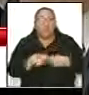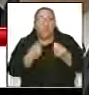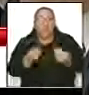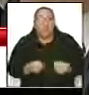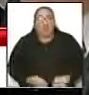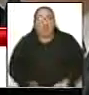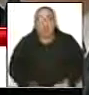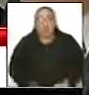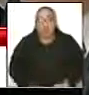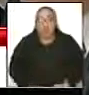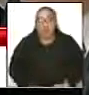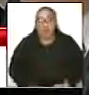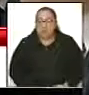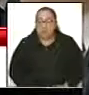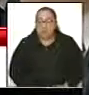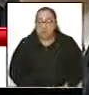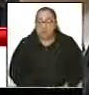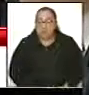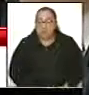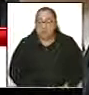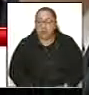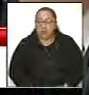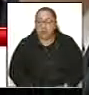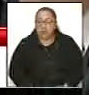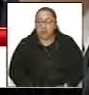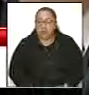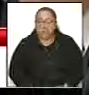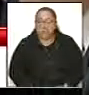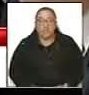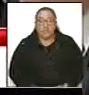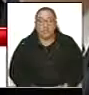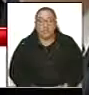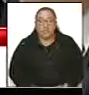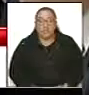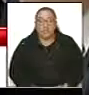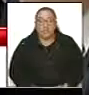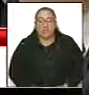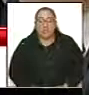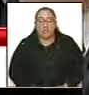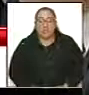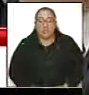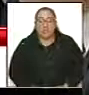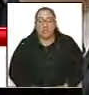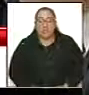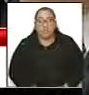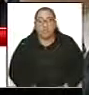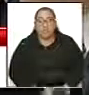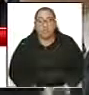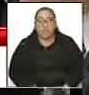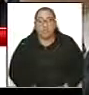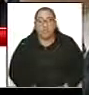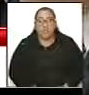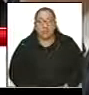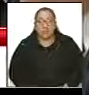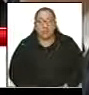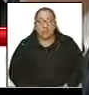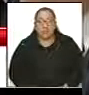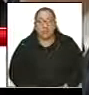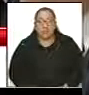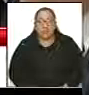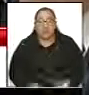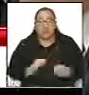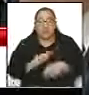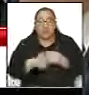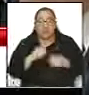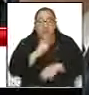los recursos mismos. En ese marco se dio viabilidad, y obviamente para esa viabilidad justamente se